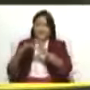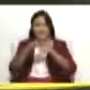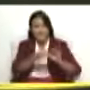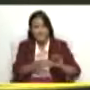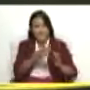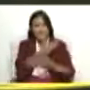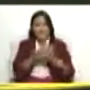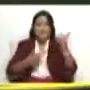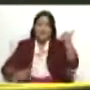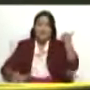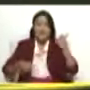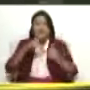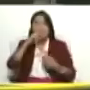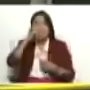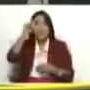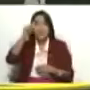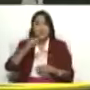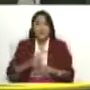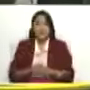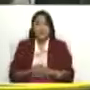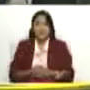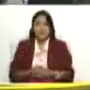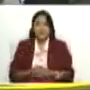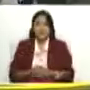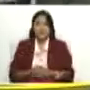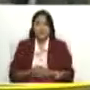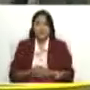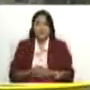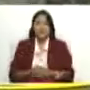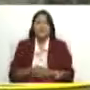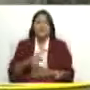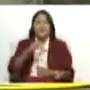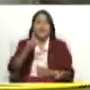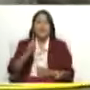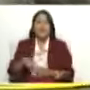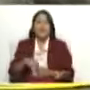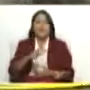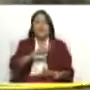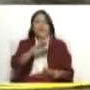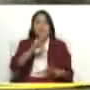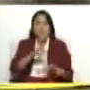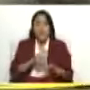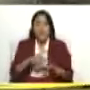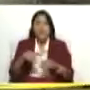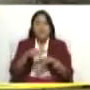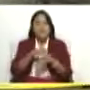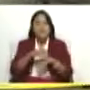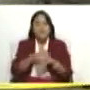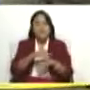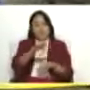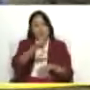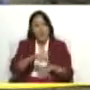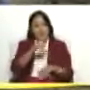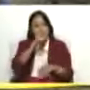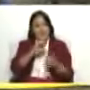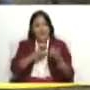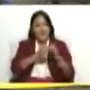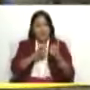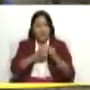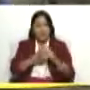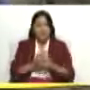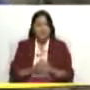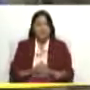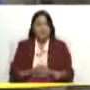brindan al presidente de la república están presentes también como lo habíamos visto el ministro del poder popular para el deporte de la juventud meru